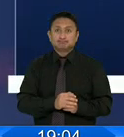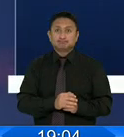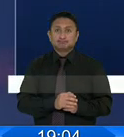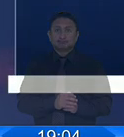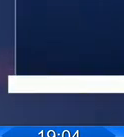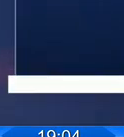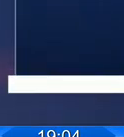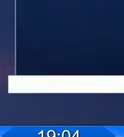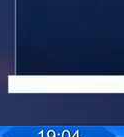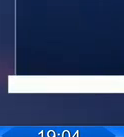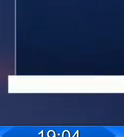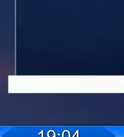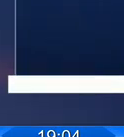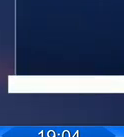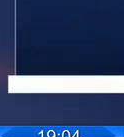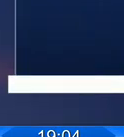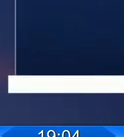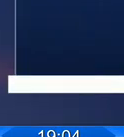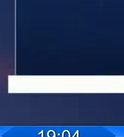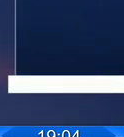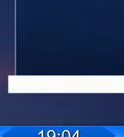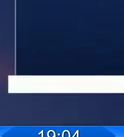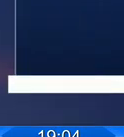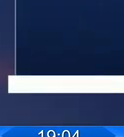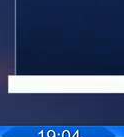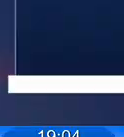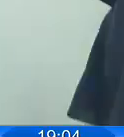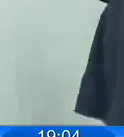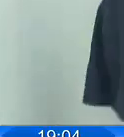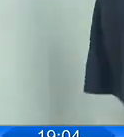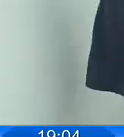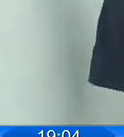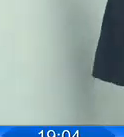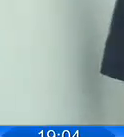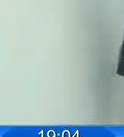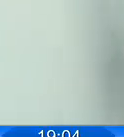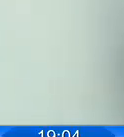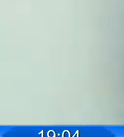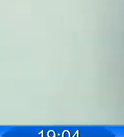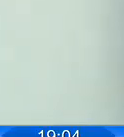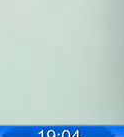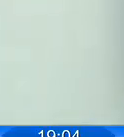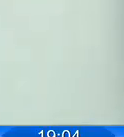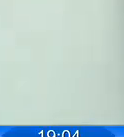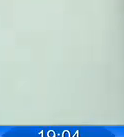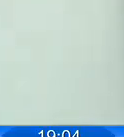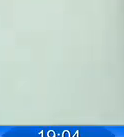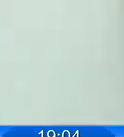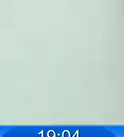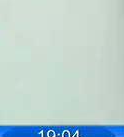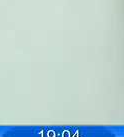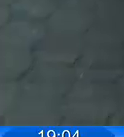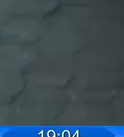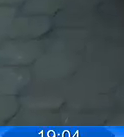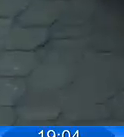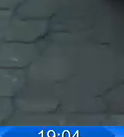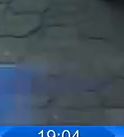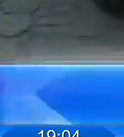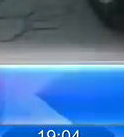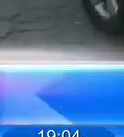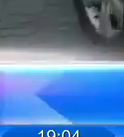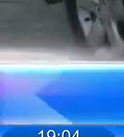7.862 hombres y 445 mujeres en los centros carcelarios estuvo restringido el ingreso por la pandemia